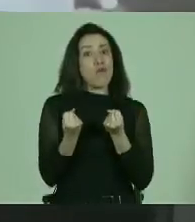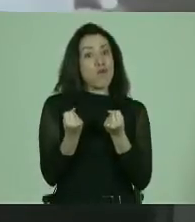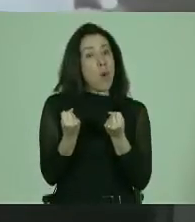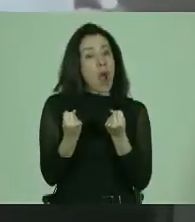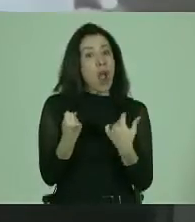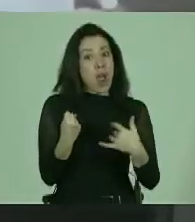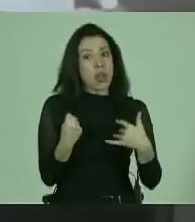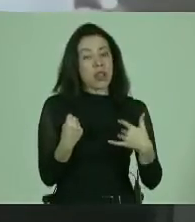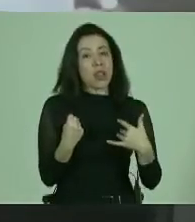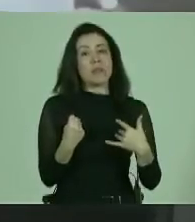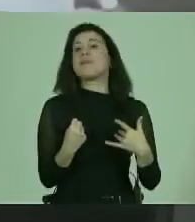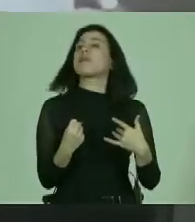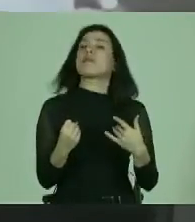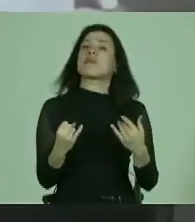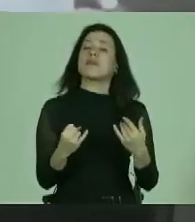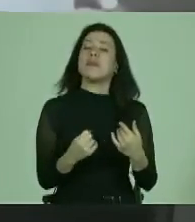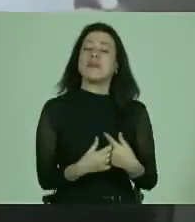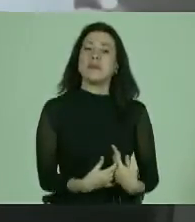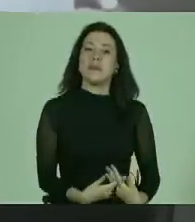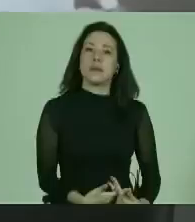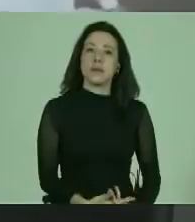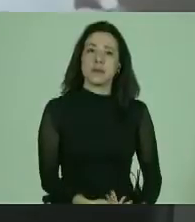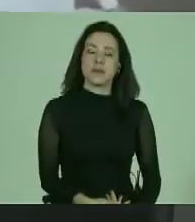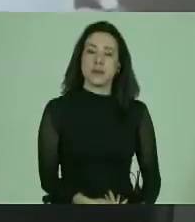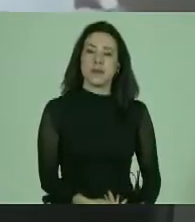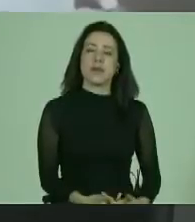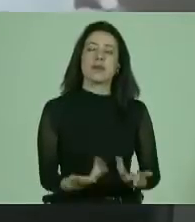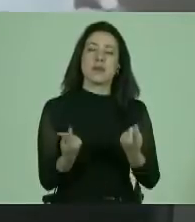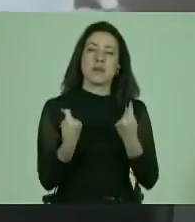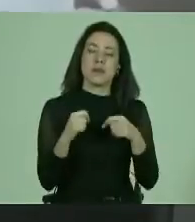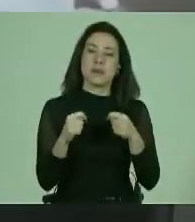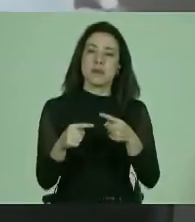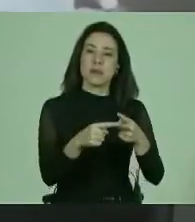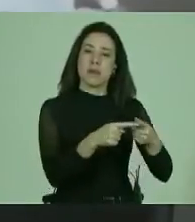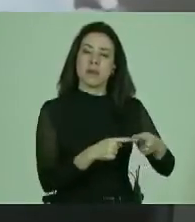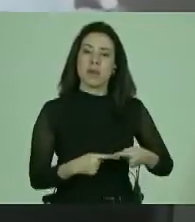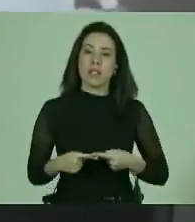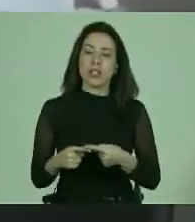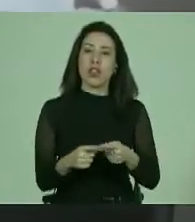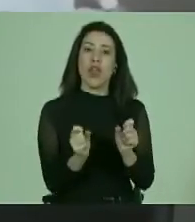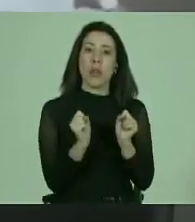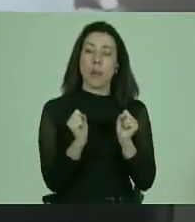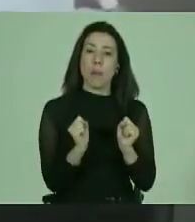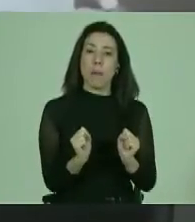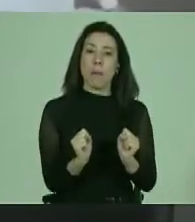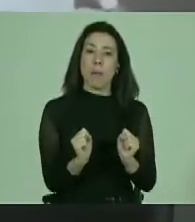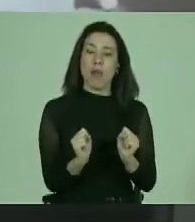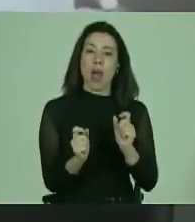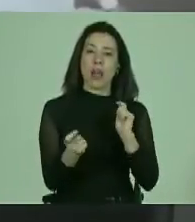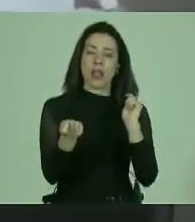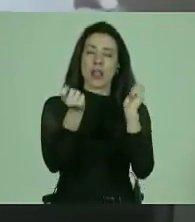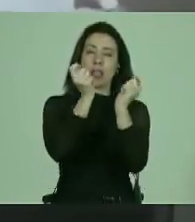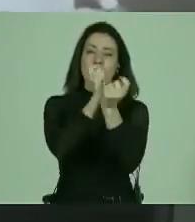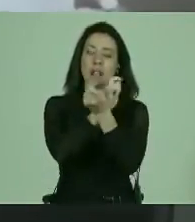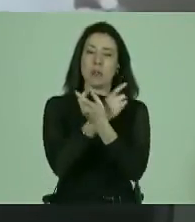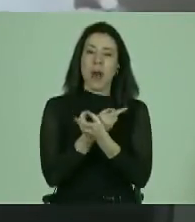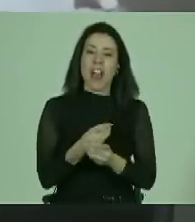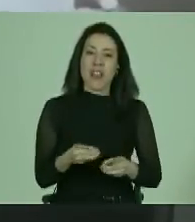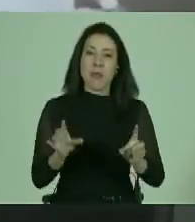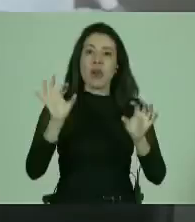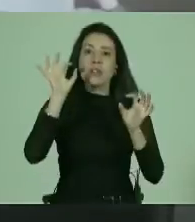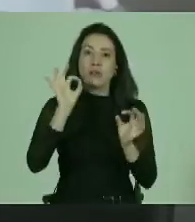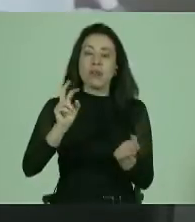un carácter de e intentar que la sociedad pueda transformarse a una democracia